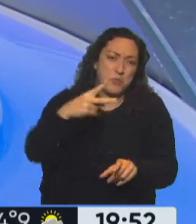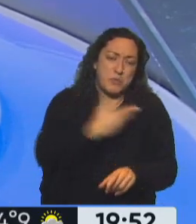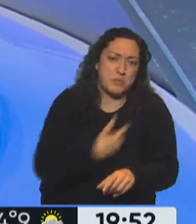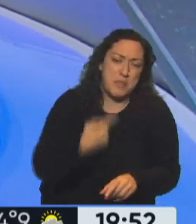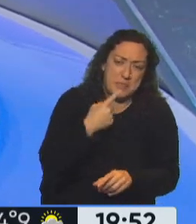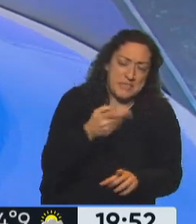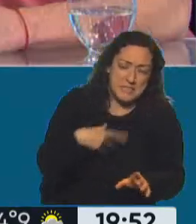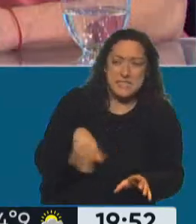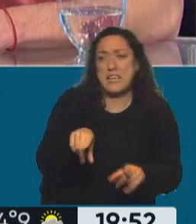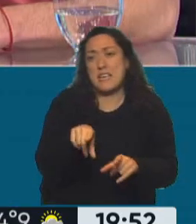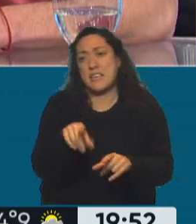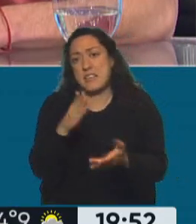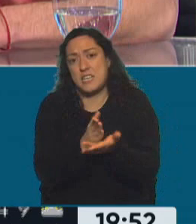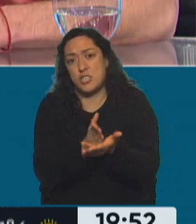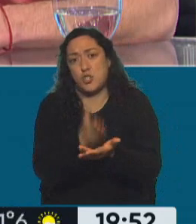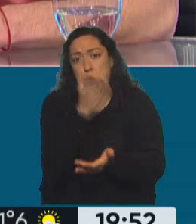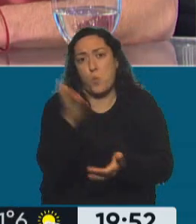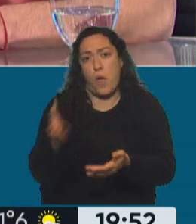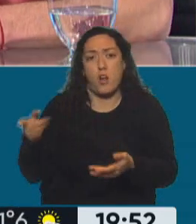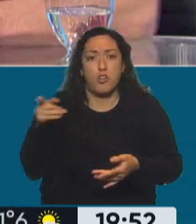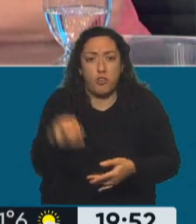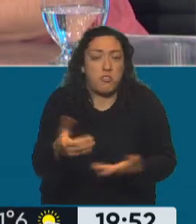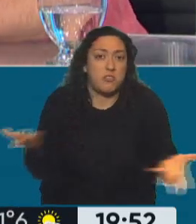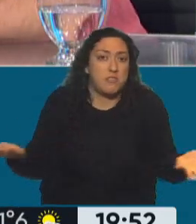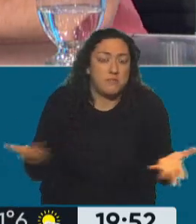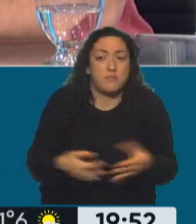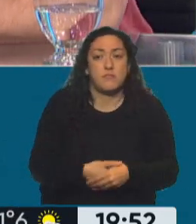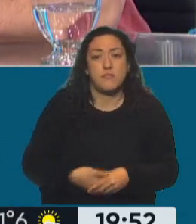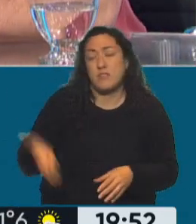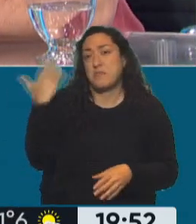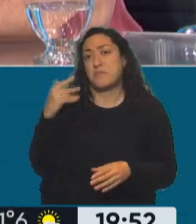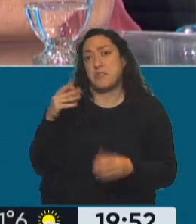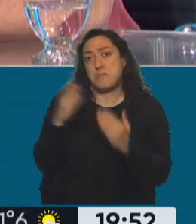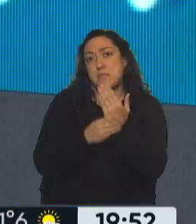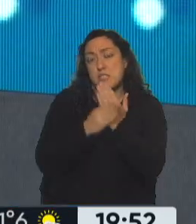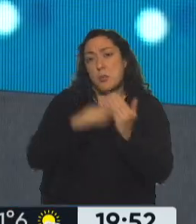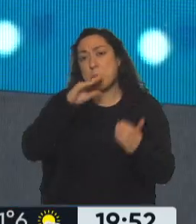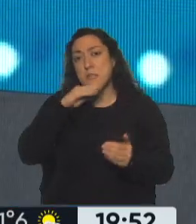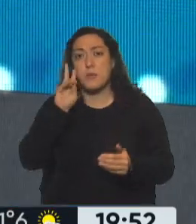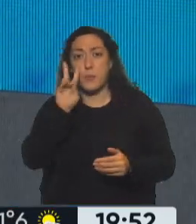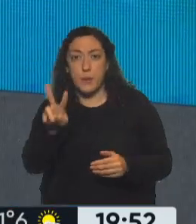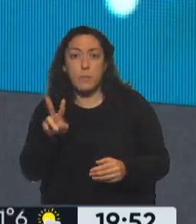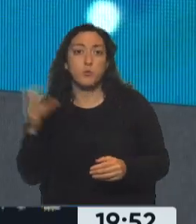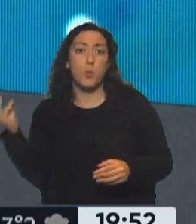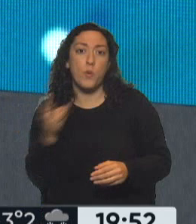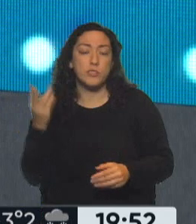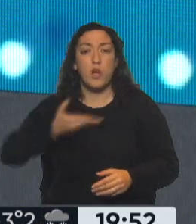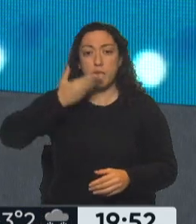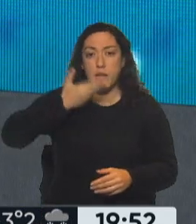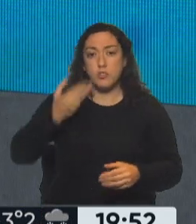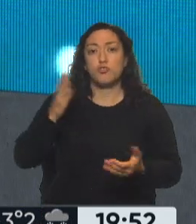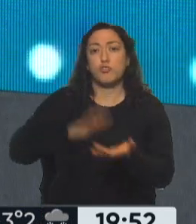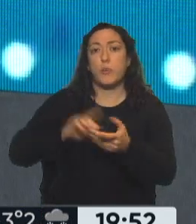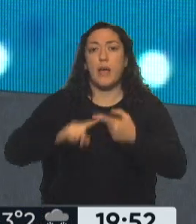de los derechos humanos. Tal cual. Jimena. Recién veíamos al ministro Sergio Massa hablar desde Washington anunciando